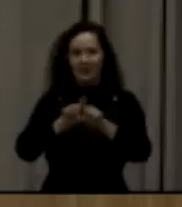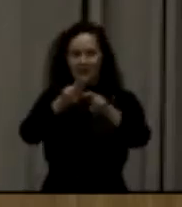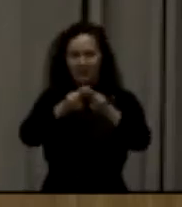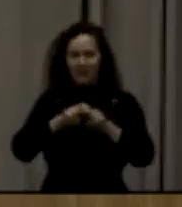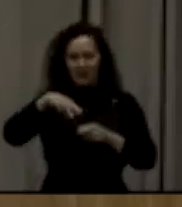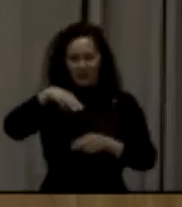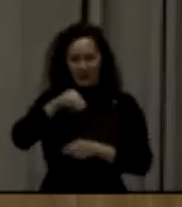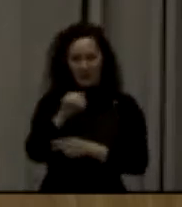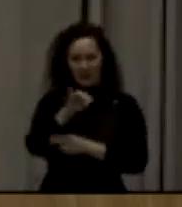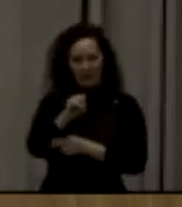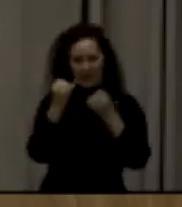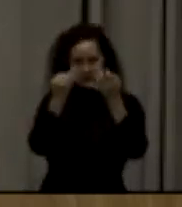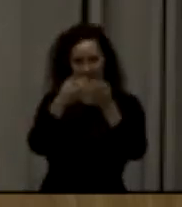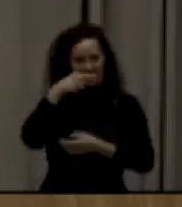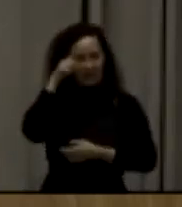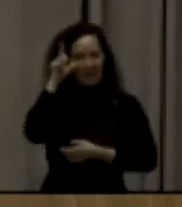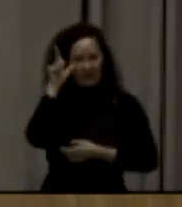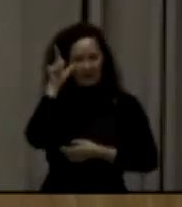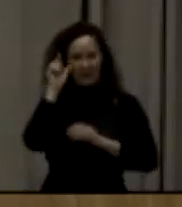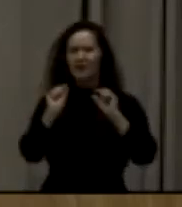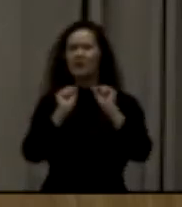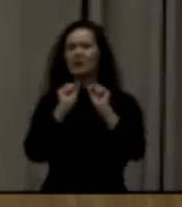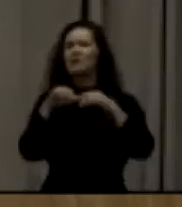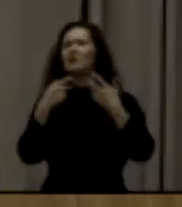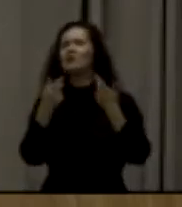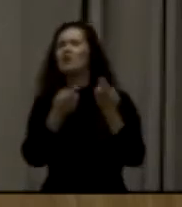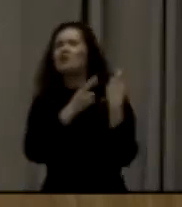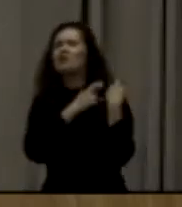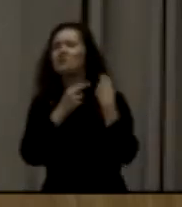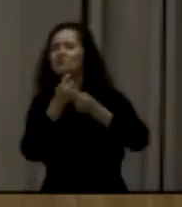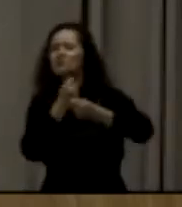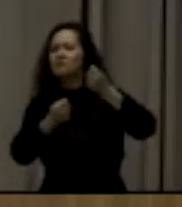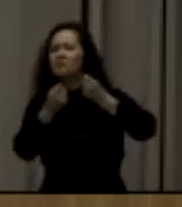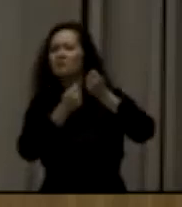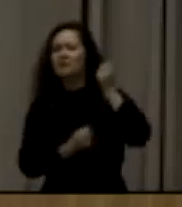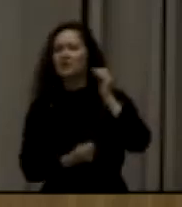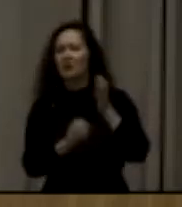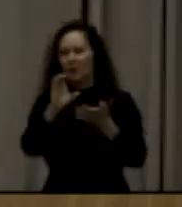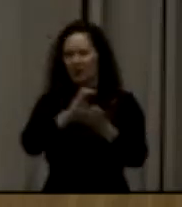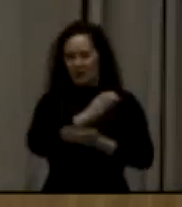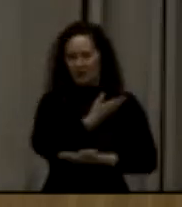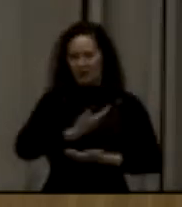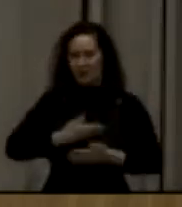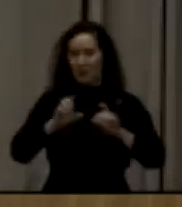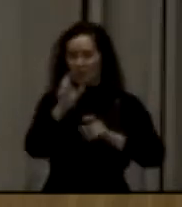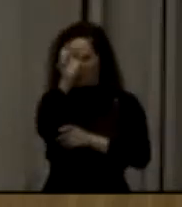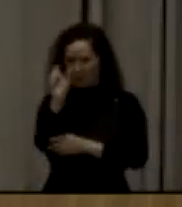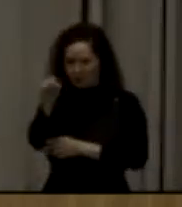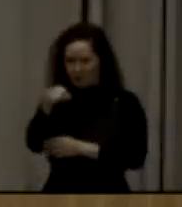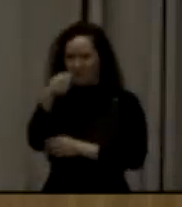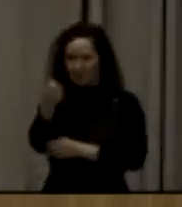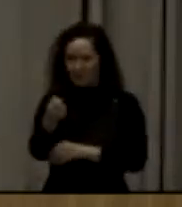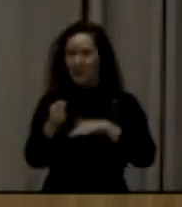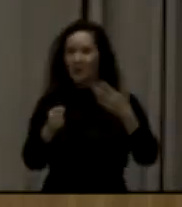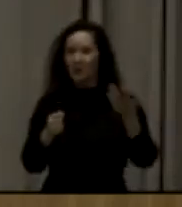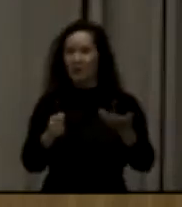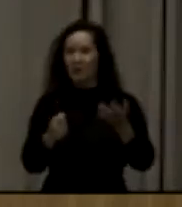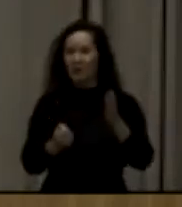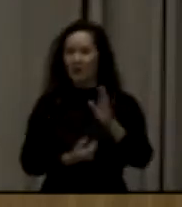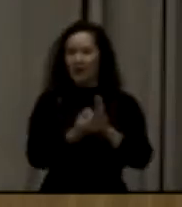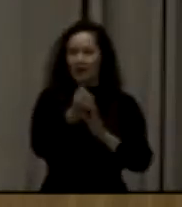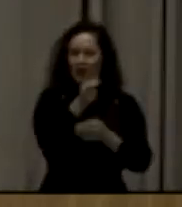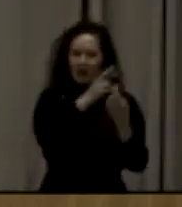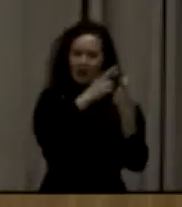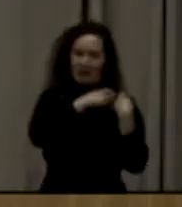Mario Hernández es quien administra los recursos Cuáles recursos y quién nos administra la intermediación financiera que Inicia